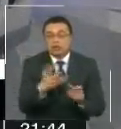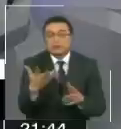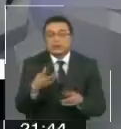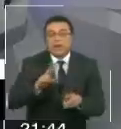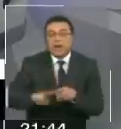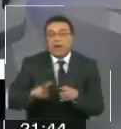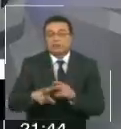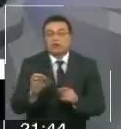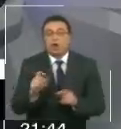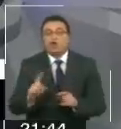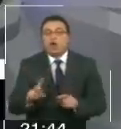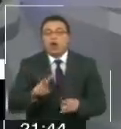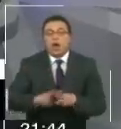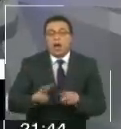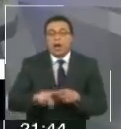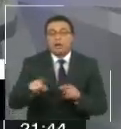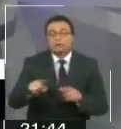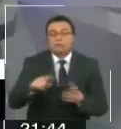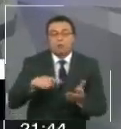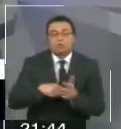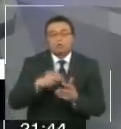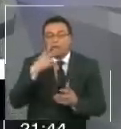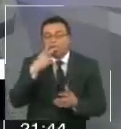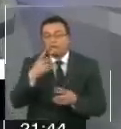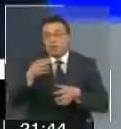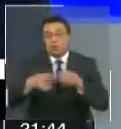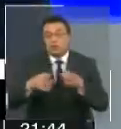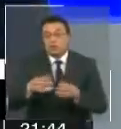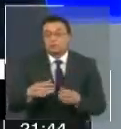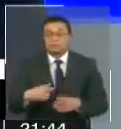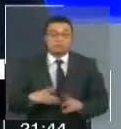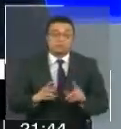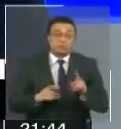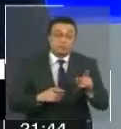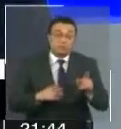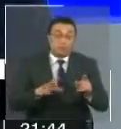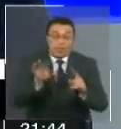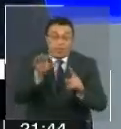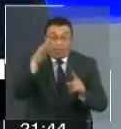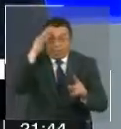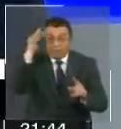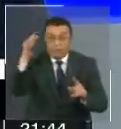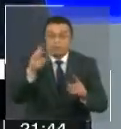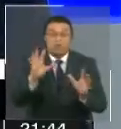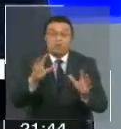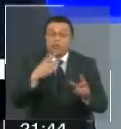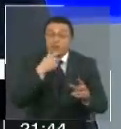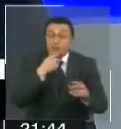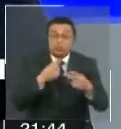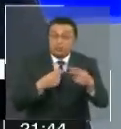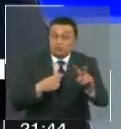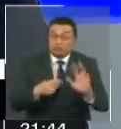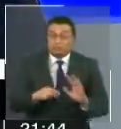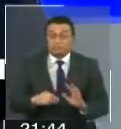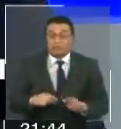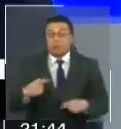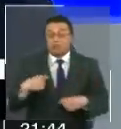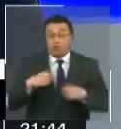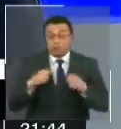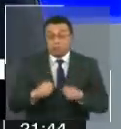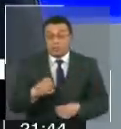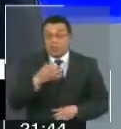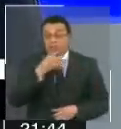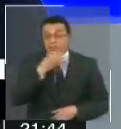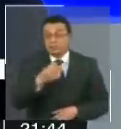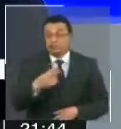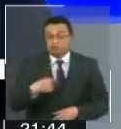no estaban haciendo ustedes desde el punto de vista jurídico? Debe leerla usted como estime conveniente. Yo lo que le puedo decir es, no